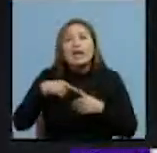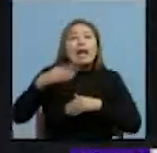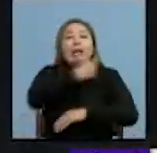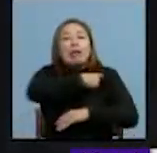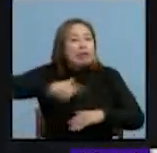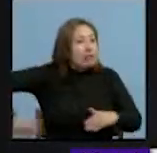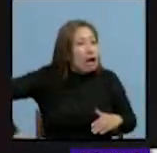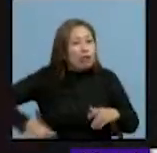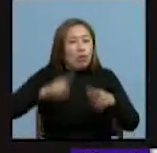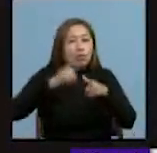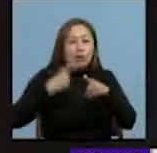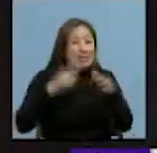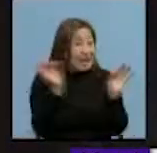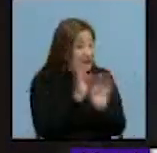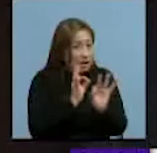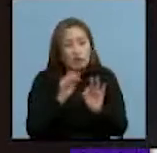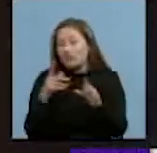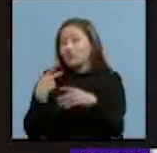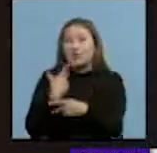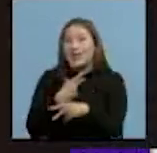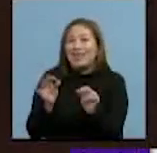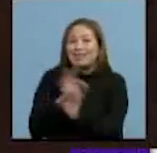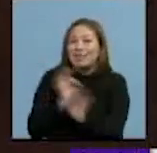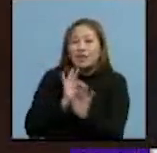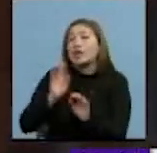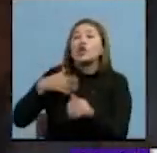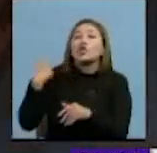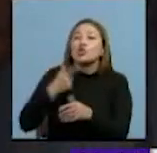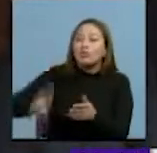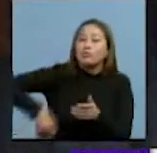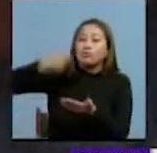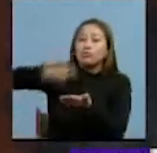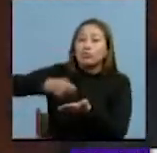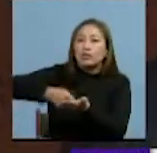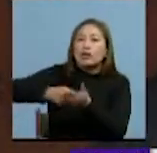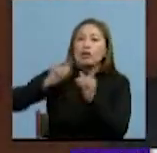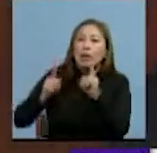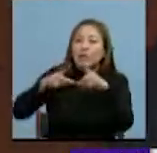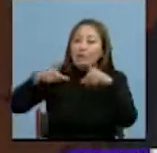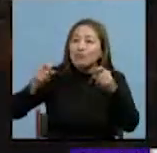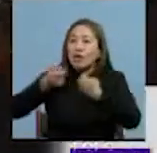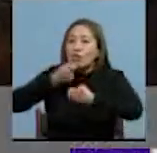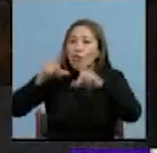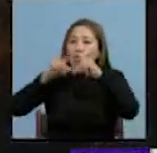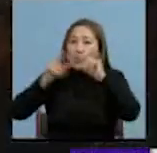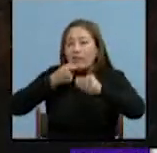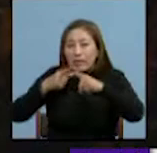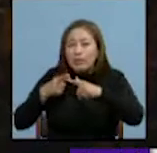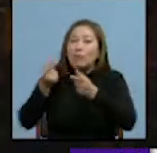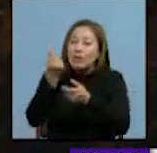de la política, nada? Sí. No, nada. Todo es de nuestro bolsillo y de los bonos de contribución que hacemos, las rifas, todo.